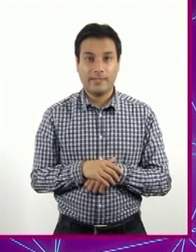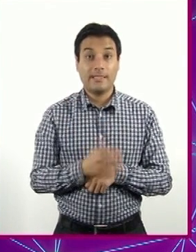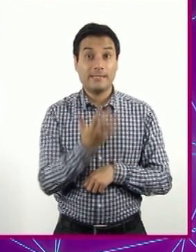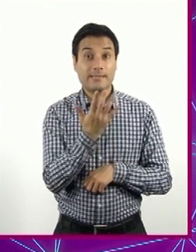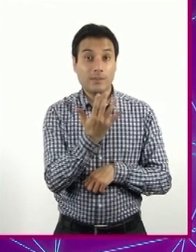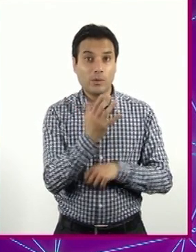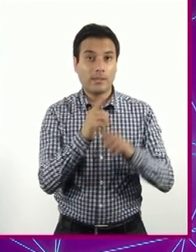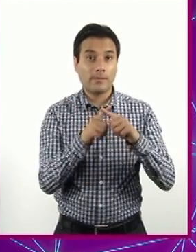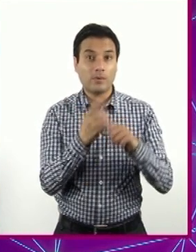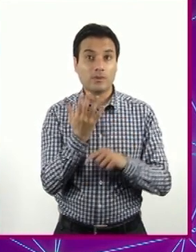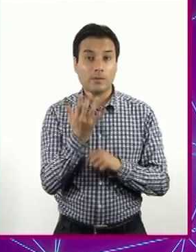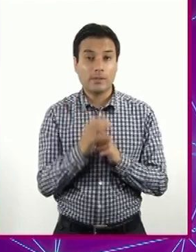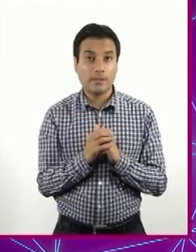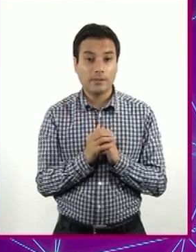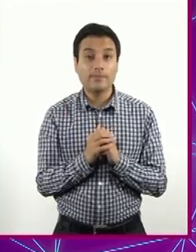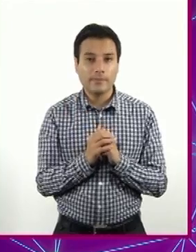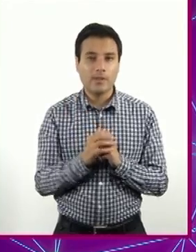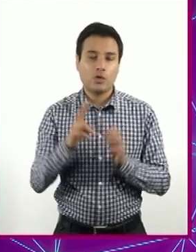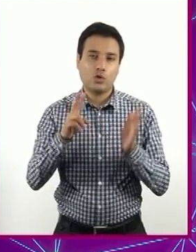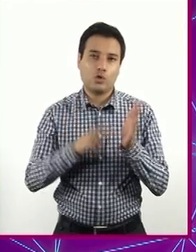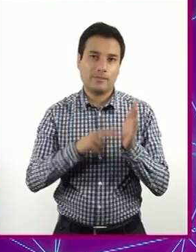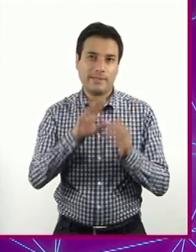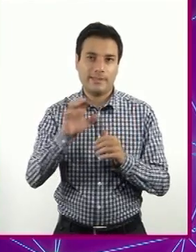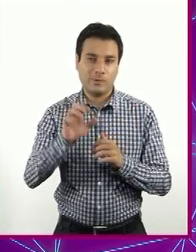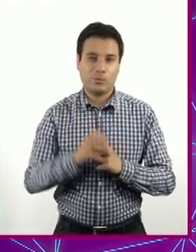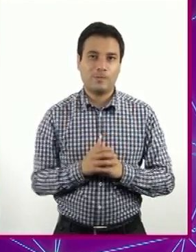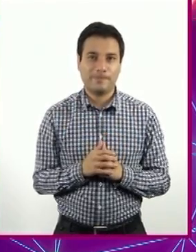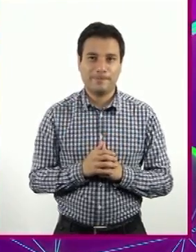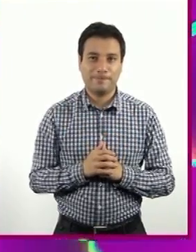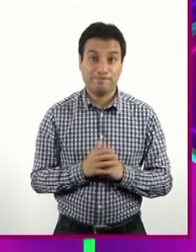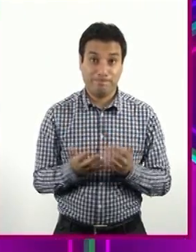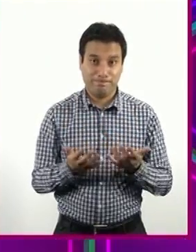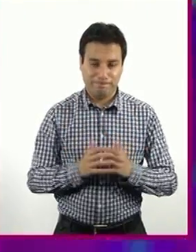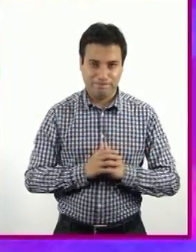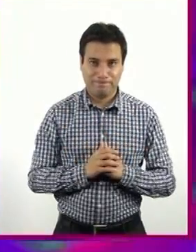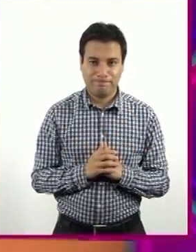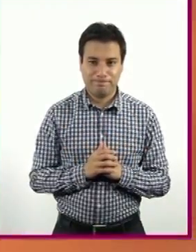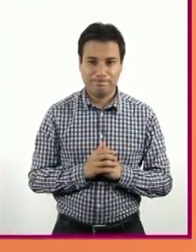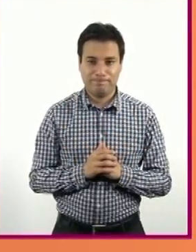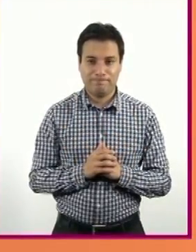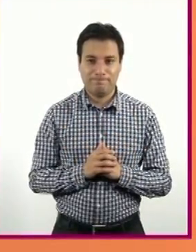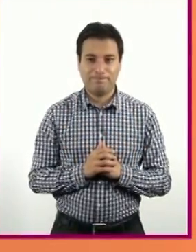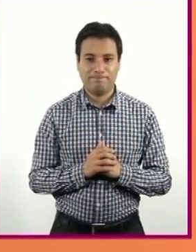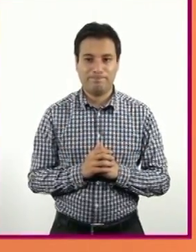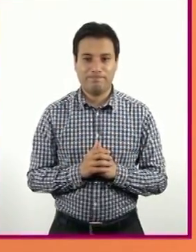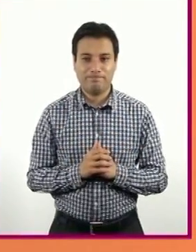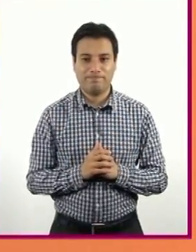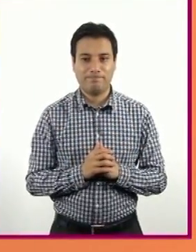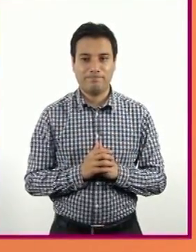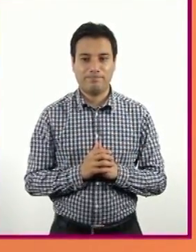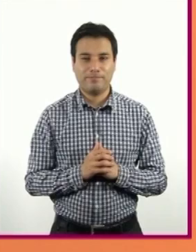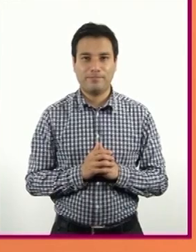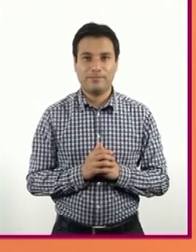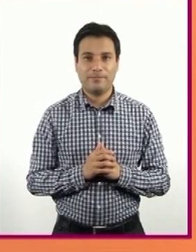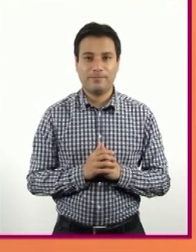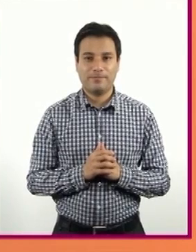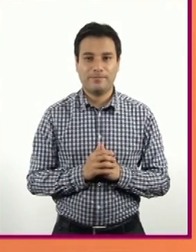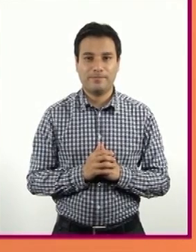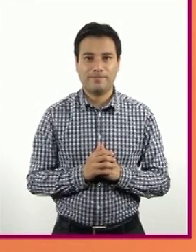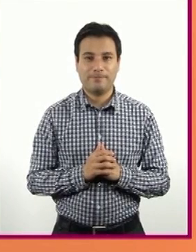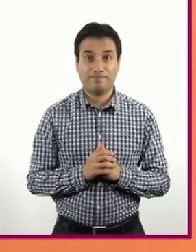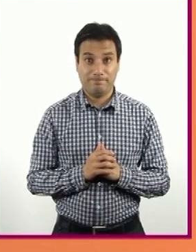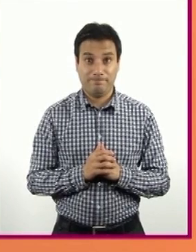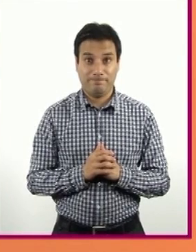50 por 50, 2500. ¿Alguna vez han observado los números